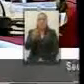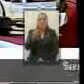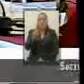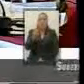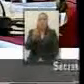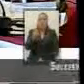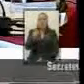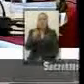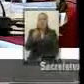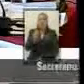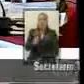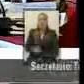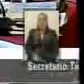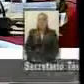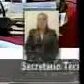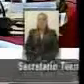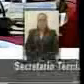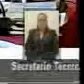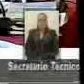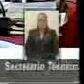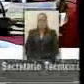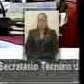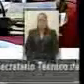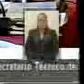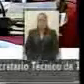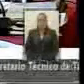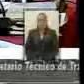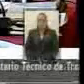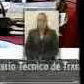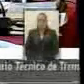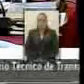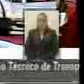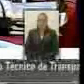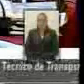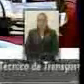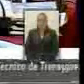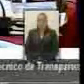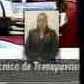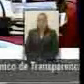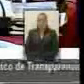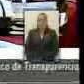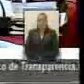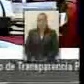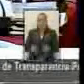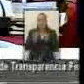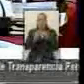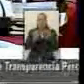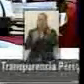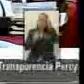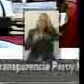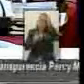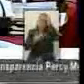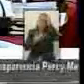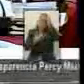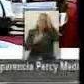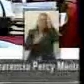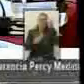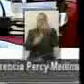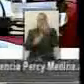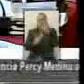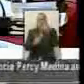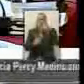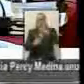144.000 toneladas. Usando cifras, presidente, del propio Grupo Oviedo, los avisos que han publicado ellos y la